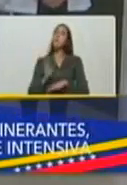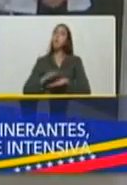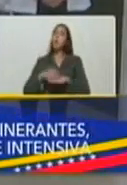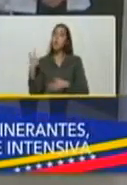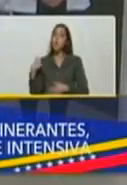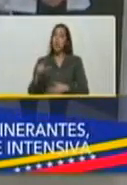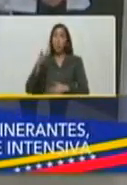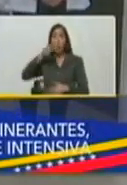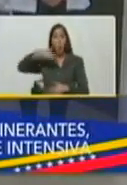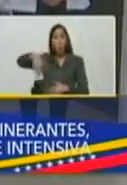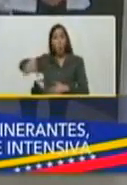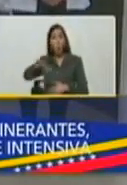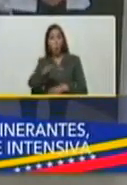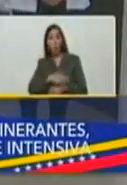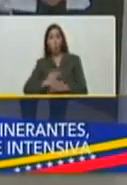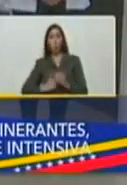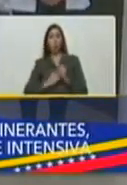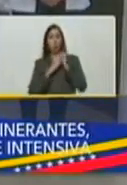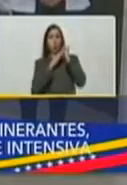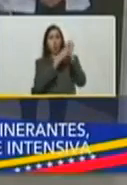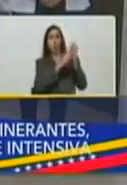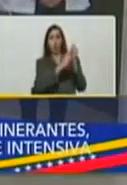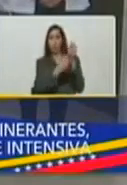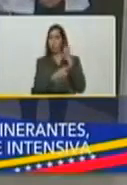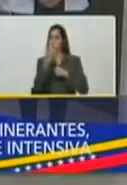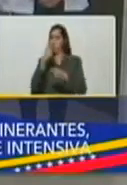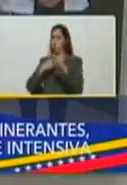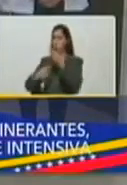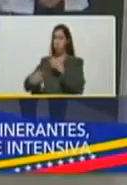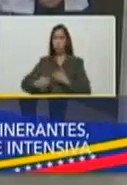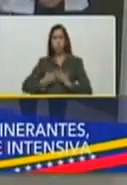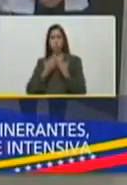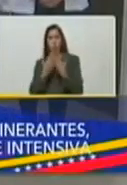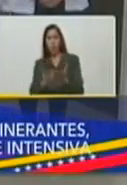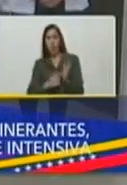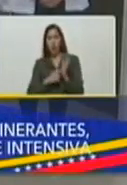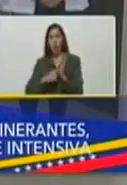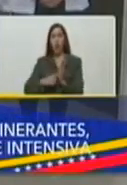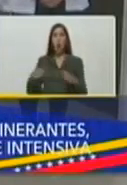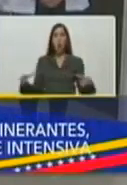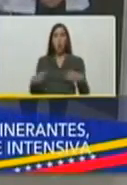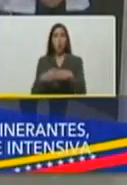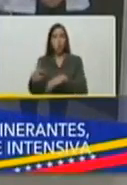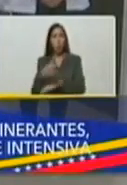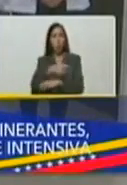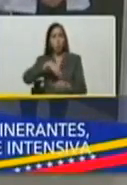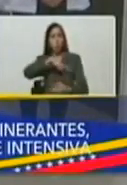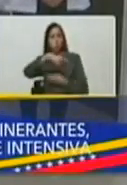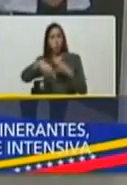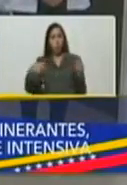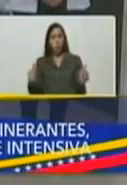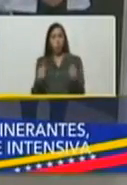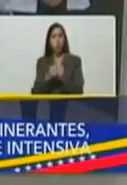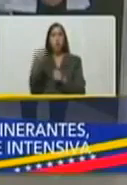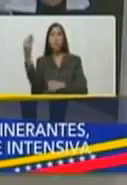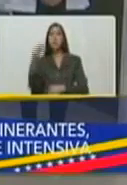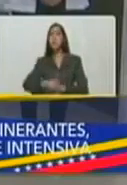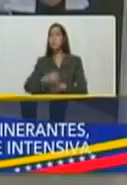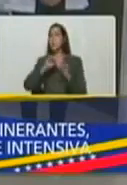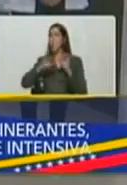pueblo heroico que no vendió su dignidad y un gobierno revolucionario que siempre nos acompañó y nunca nos